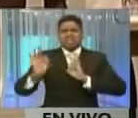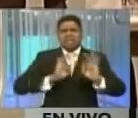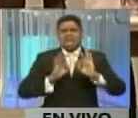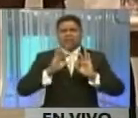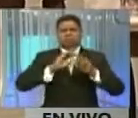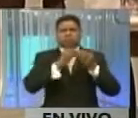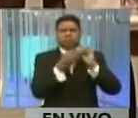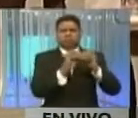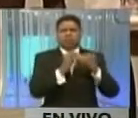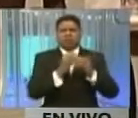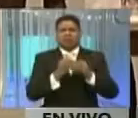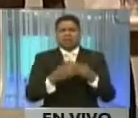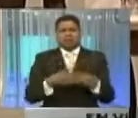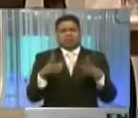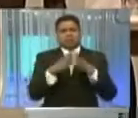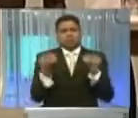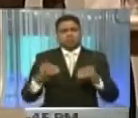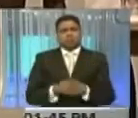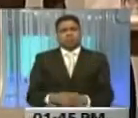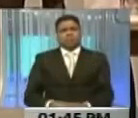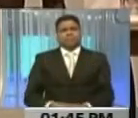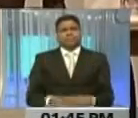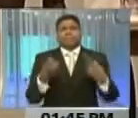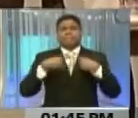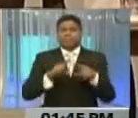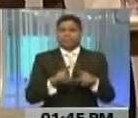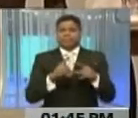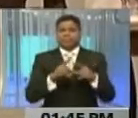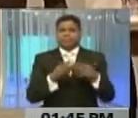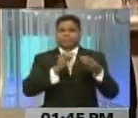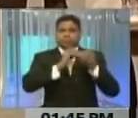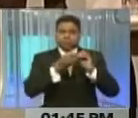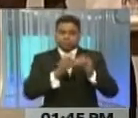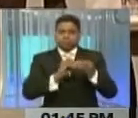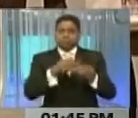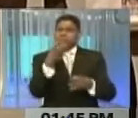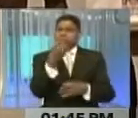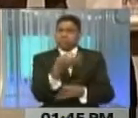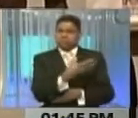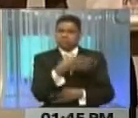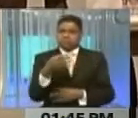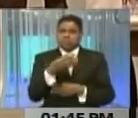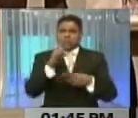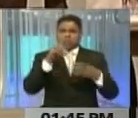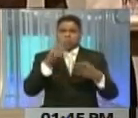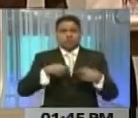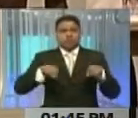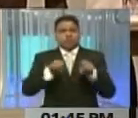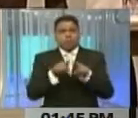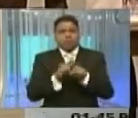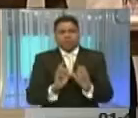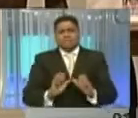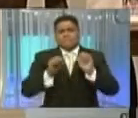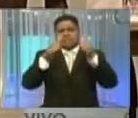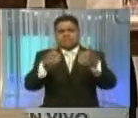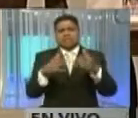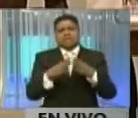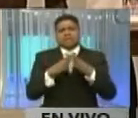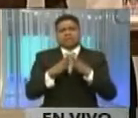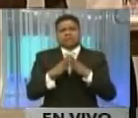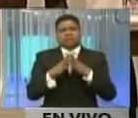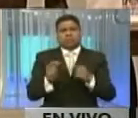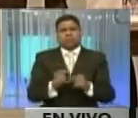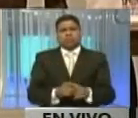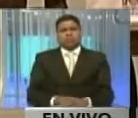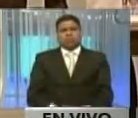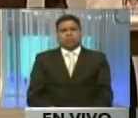de lanzar el festival, pero dejar obra, dejar que esa siembra que ocurriera con el festival,